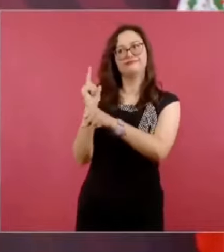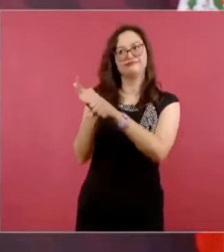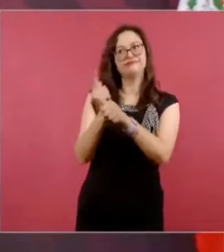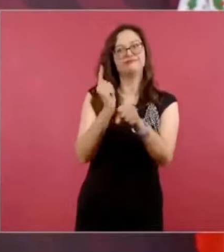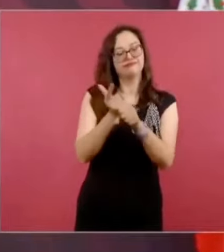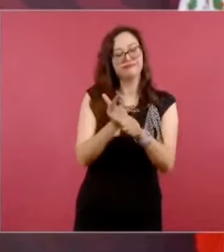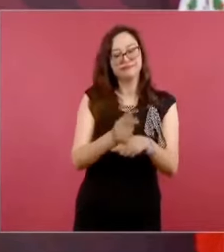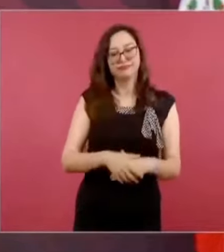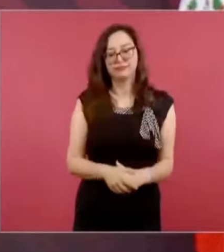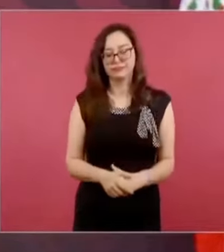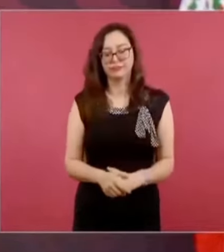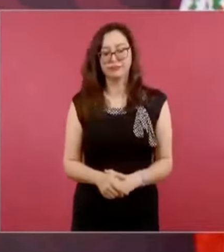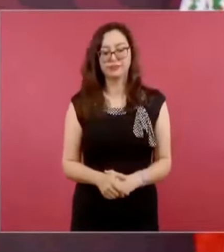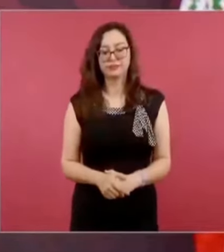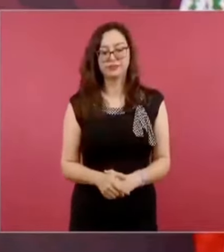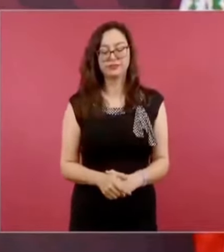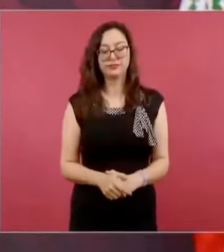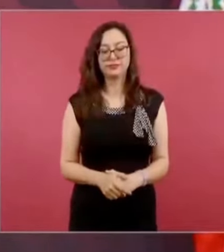Y